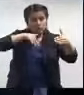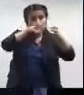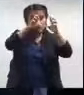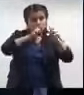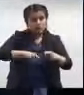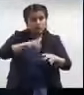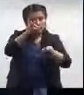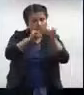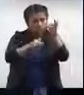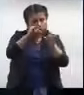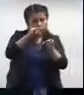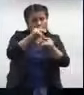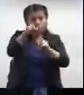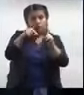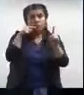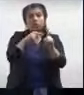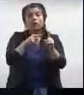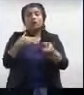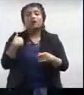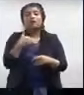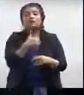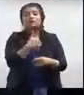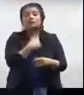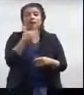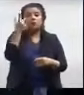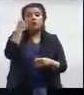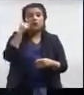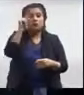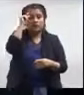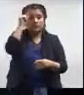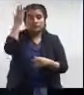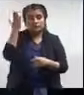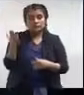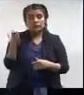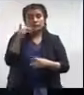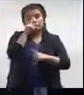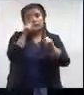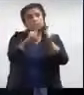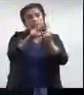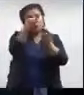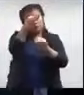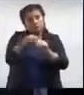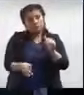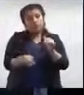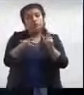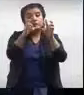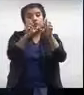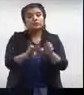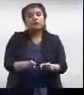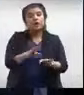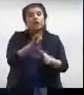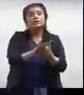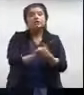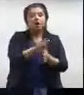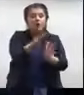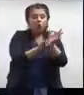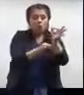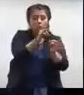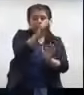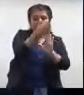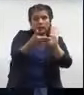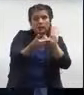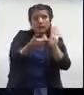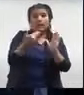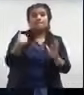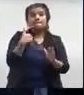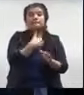personas jurídicas a cargo del Ministerio de Gobernación. El régimen de las personas jurídicas queda a cargo del Ministerio